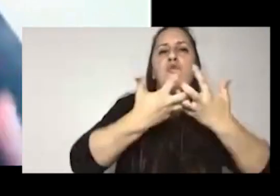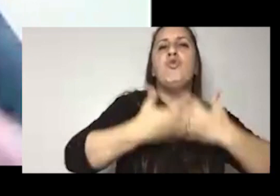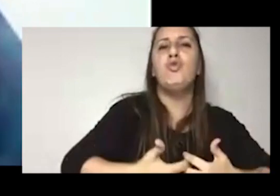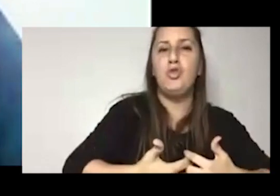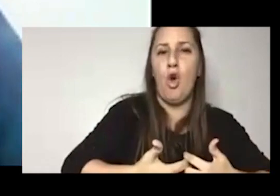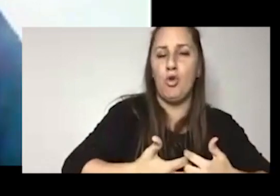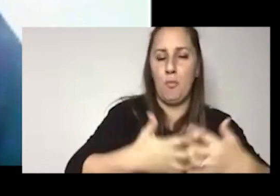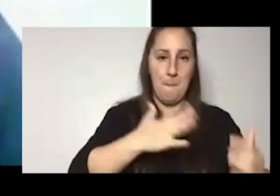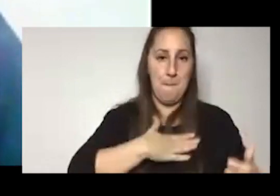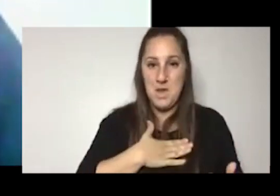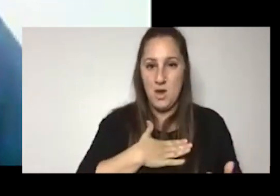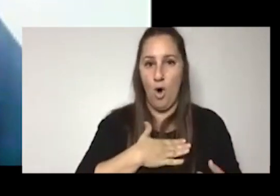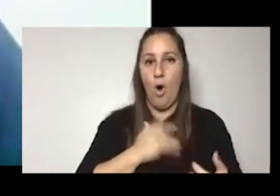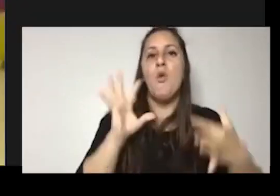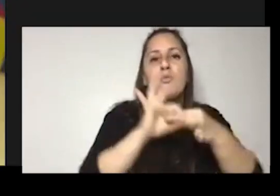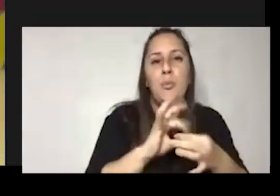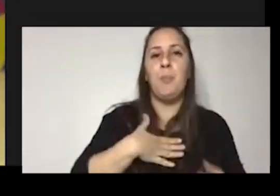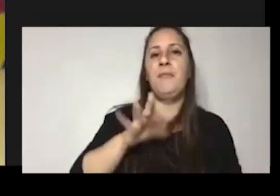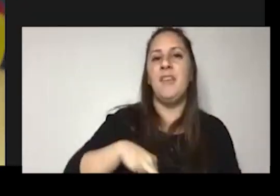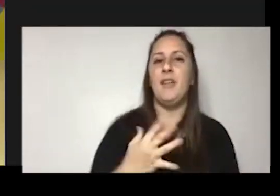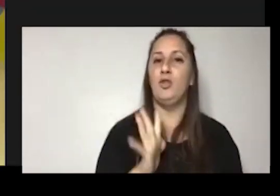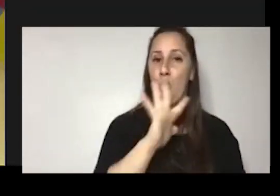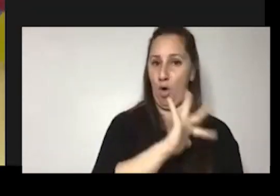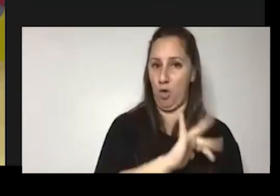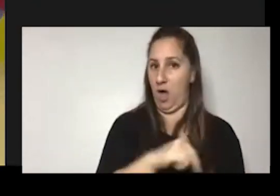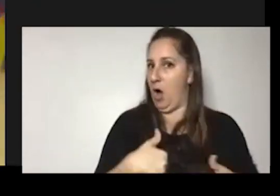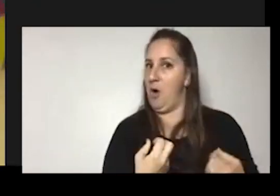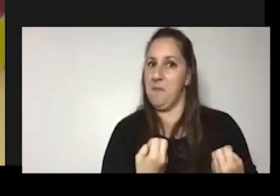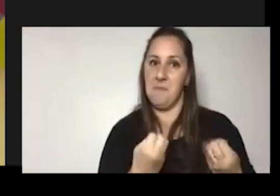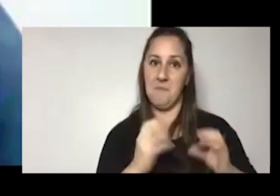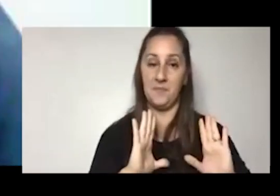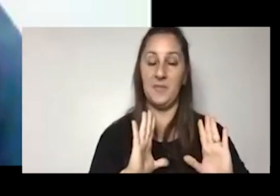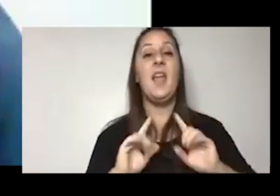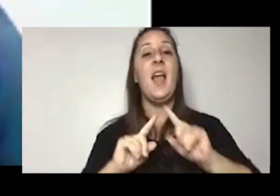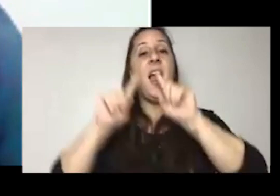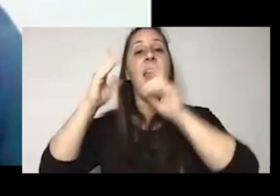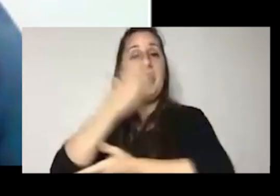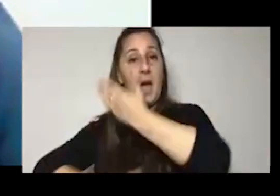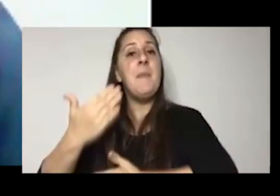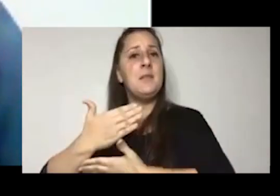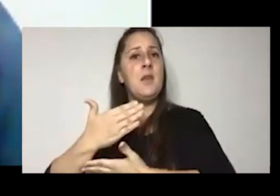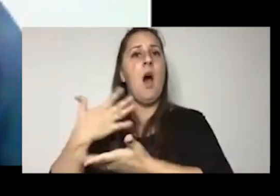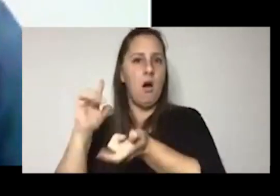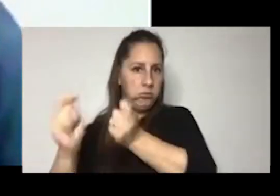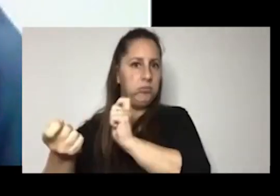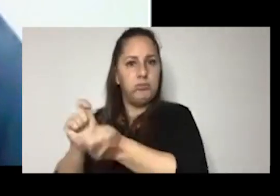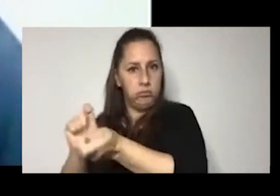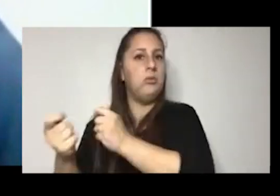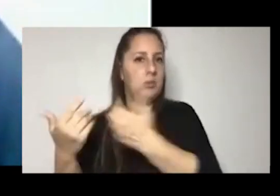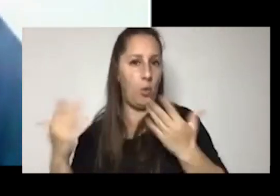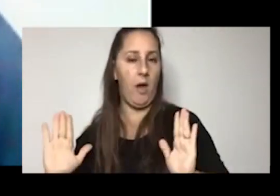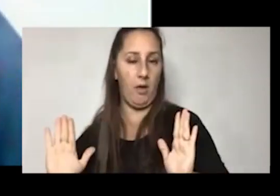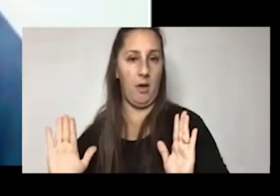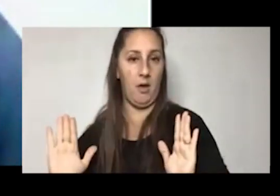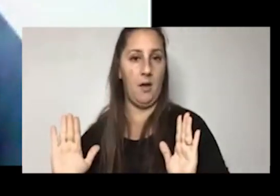con mi vida diaria. Claro. La discapacidad también es dinámica, ¿sí? Por eso mismo siempre decimos que el